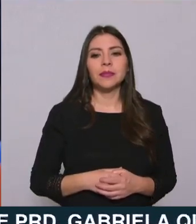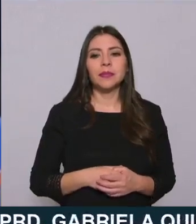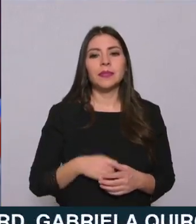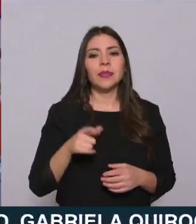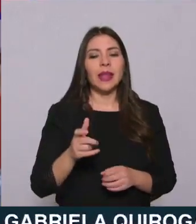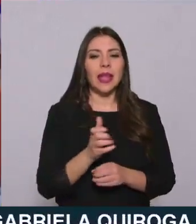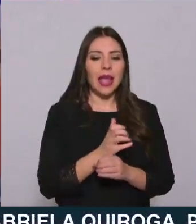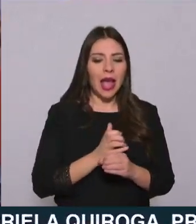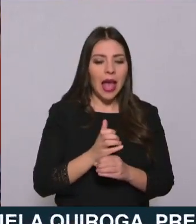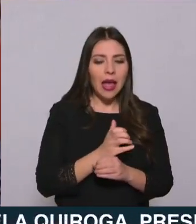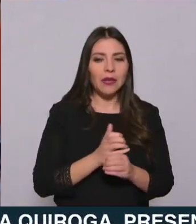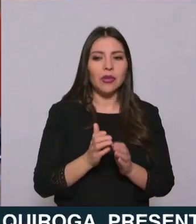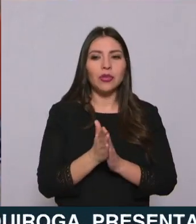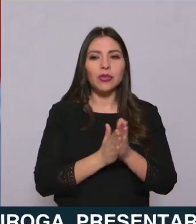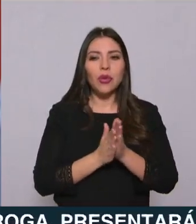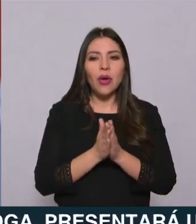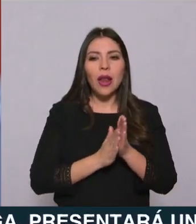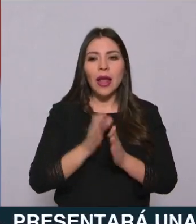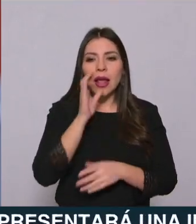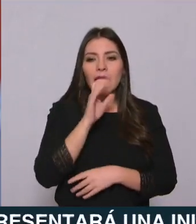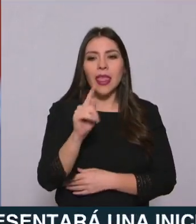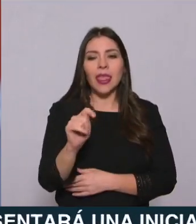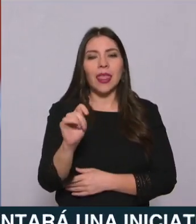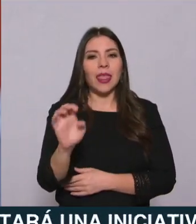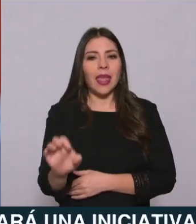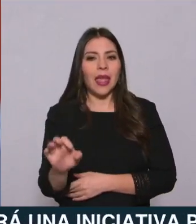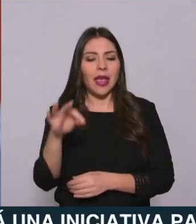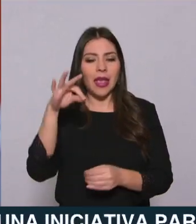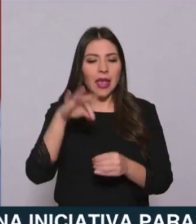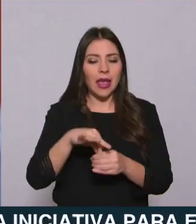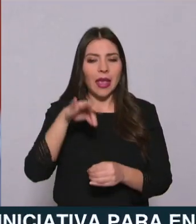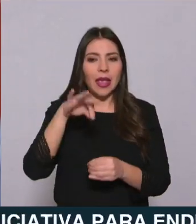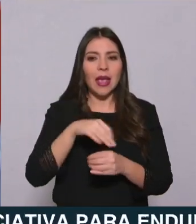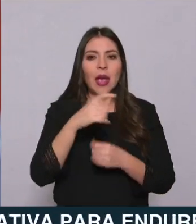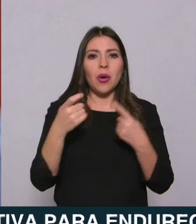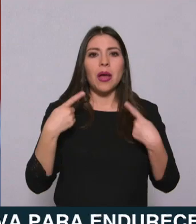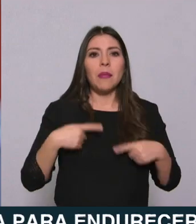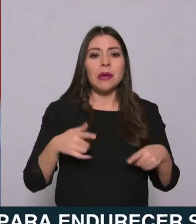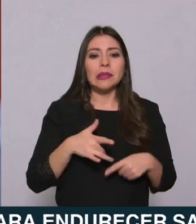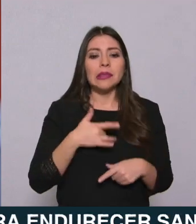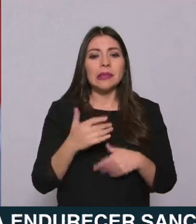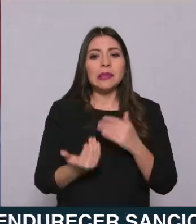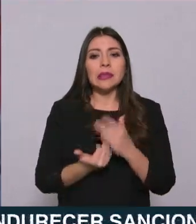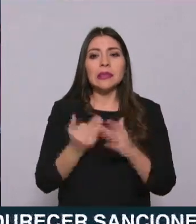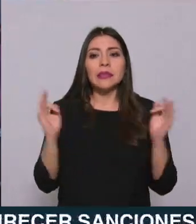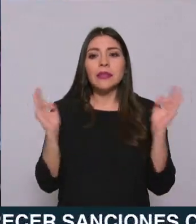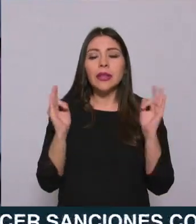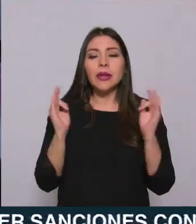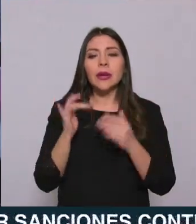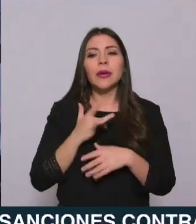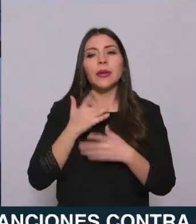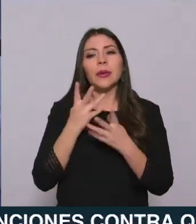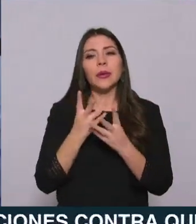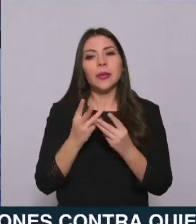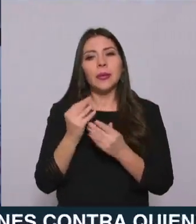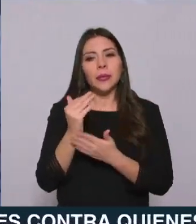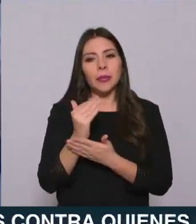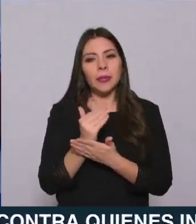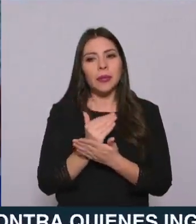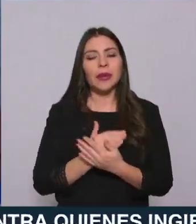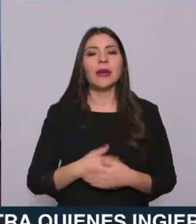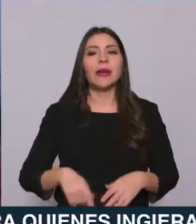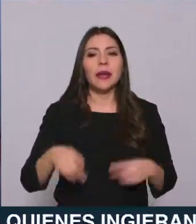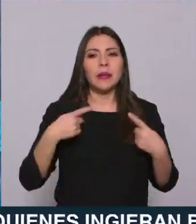Con café, chocolate caliente o té, algunos capitalinos mitigan el frío que se siente por la mañana. Lo pueden conseguir en los puestos